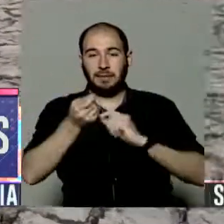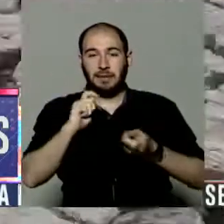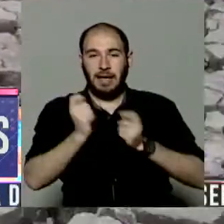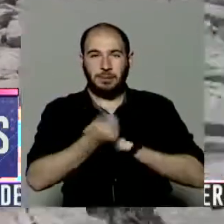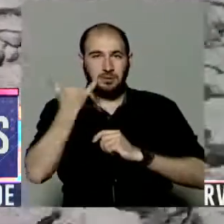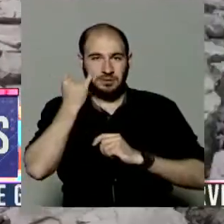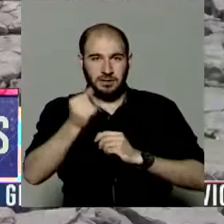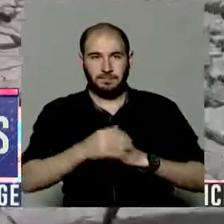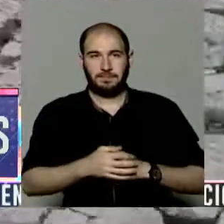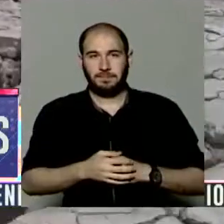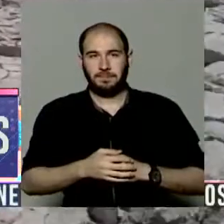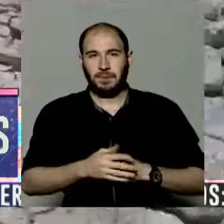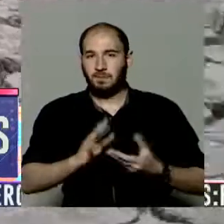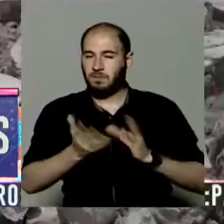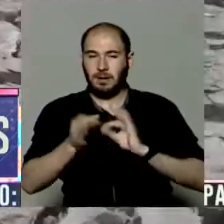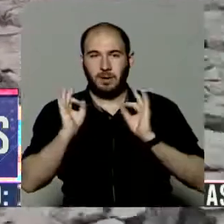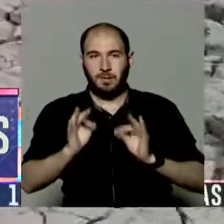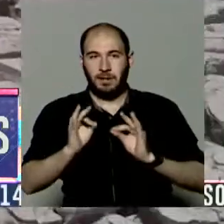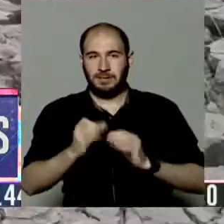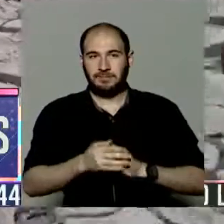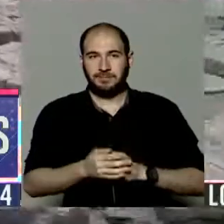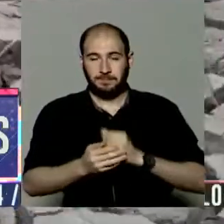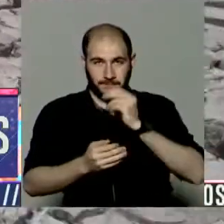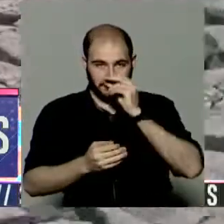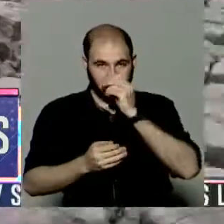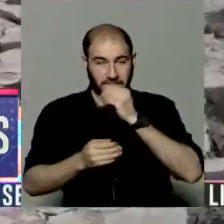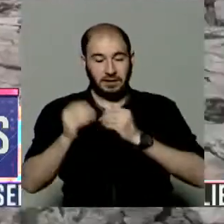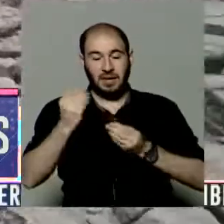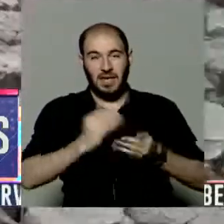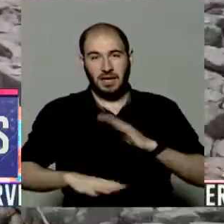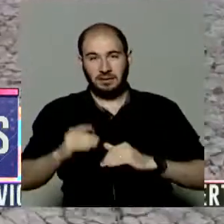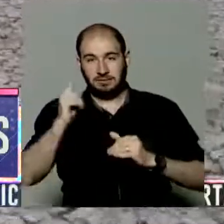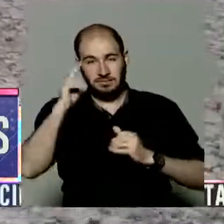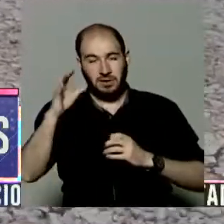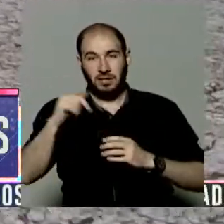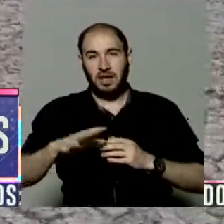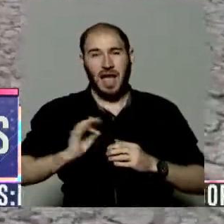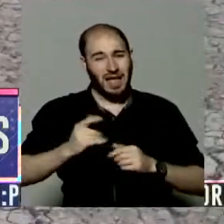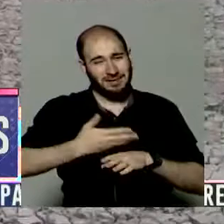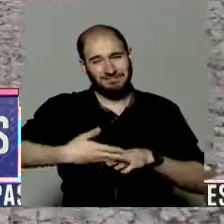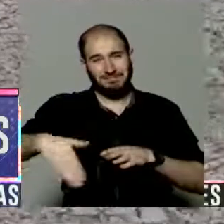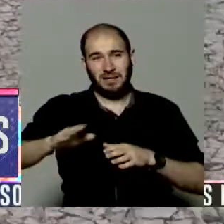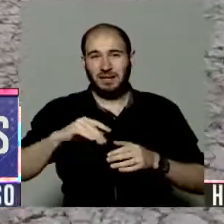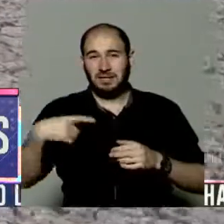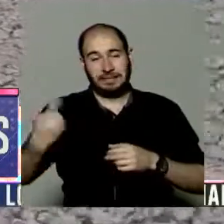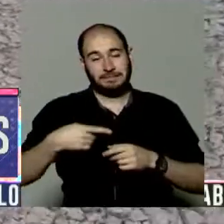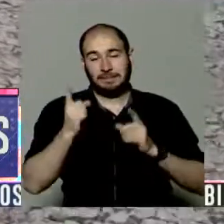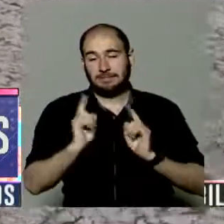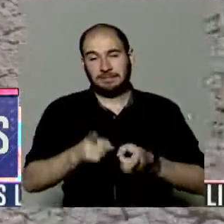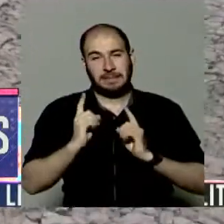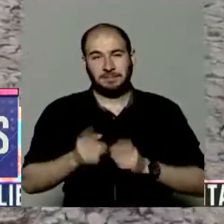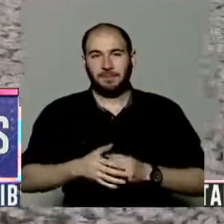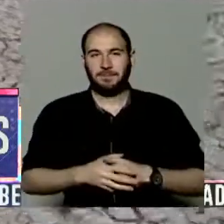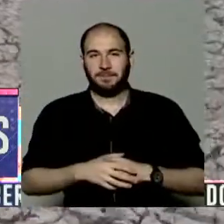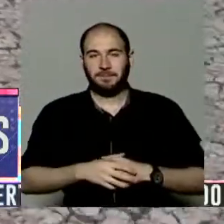una forma total. Entonces, lo que tenemos que hacer es imaginarnos esto dentro de unos años en forma permanente